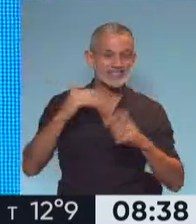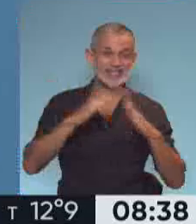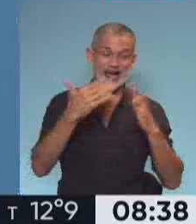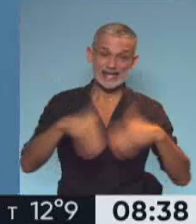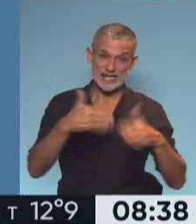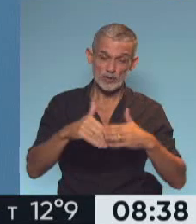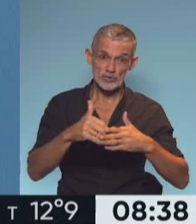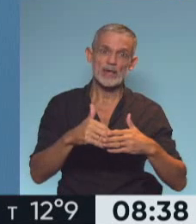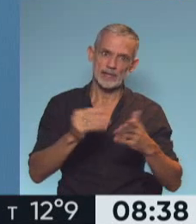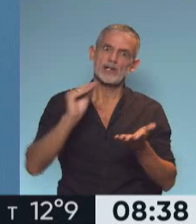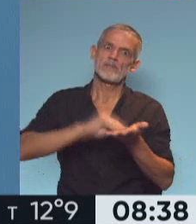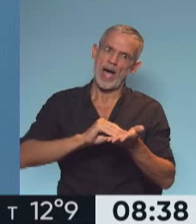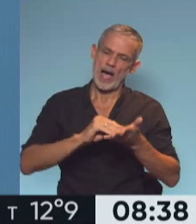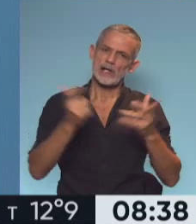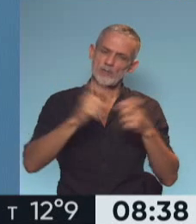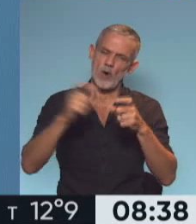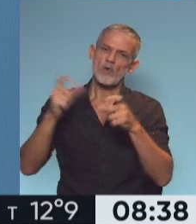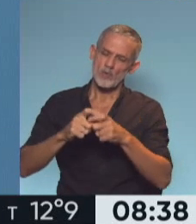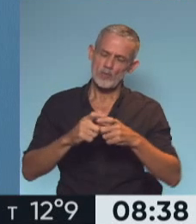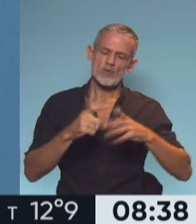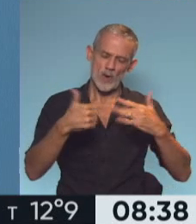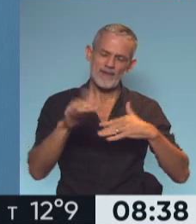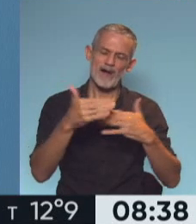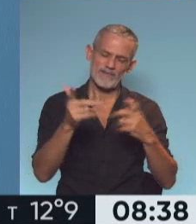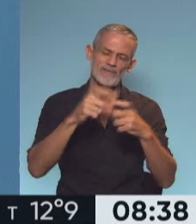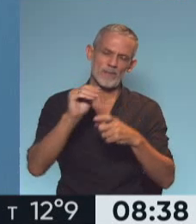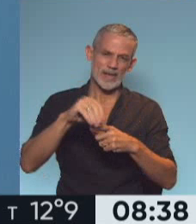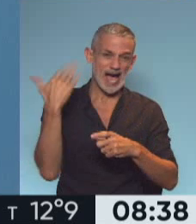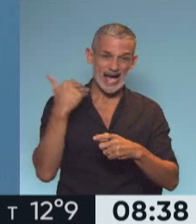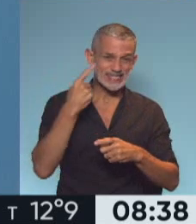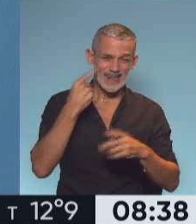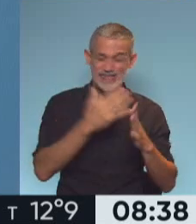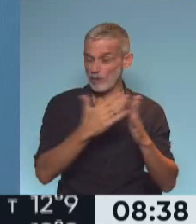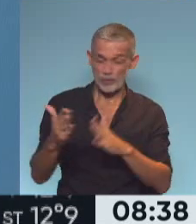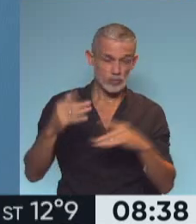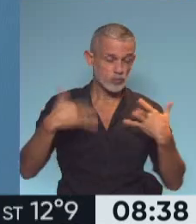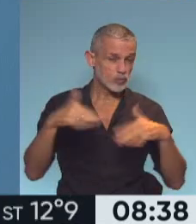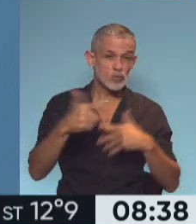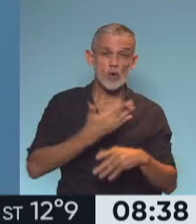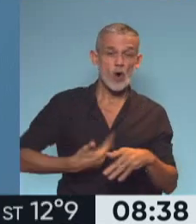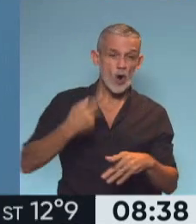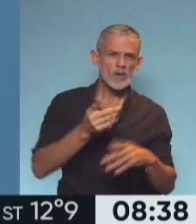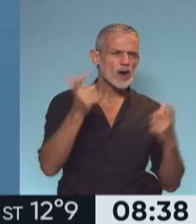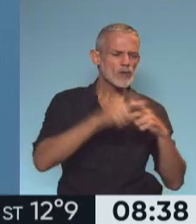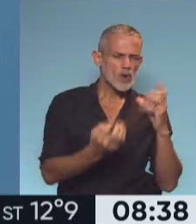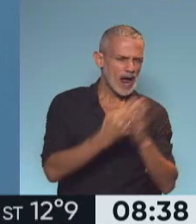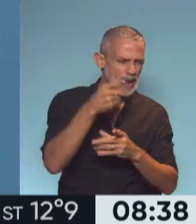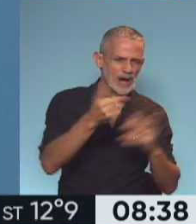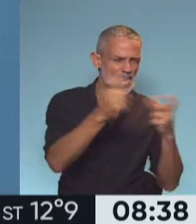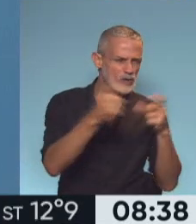lo que va a Rosada seguir y pasando, lo que va porque a suceder, seguramente las claro. reuniones van a continuar. Ayer fue una jornada muy intensa para el gobierno, hubo reuniones por la